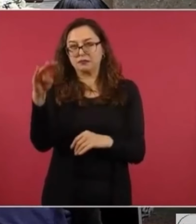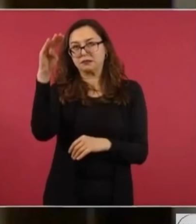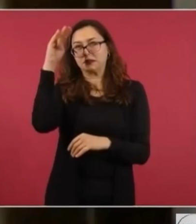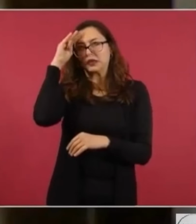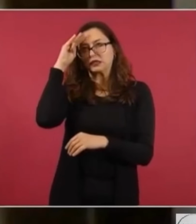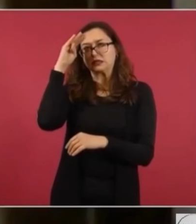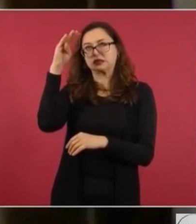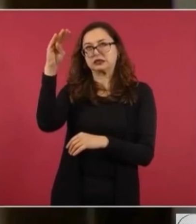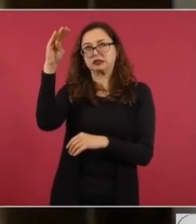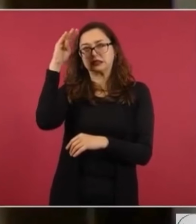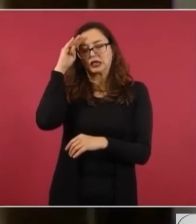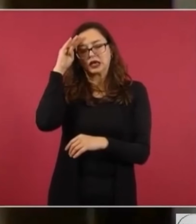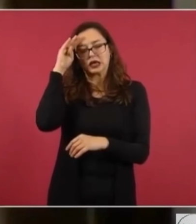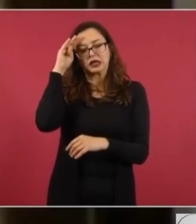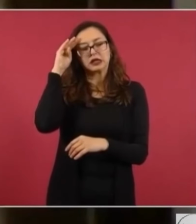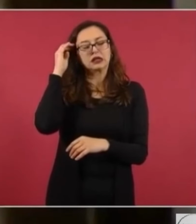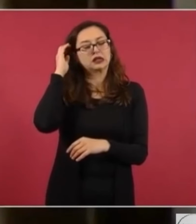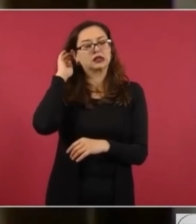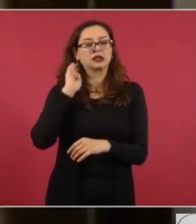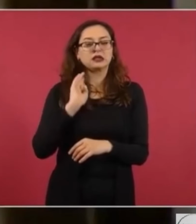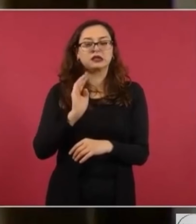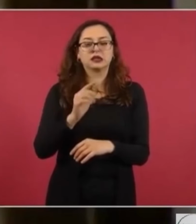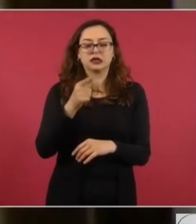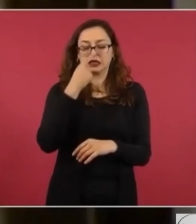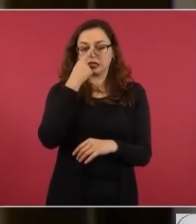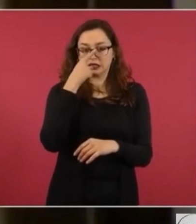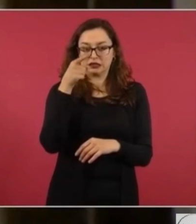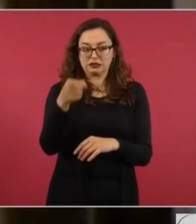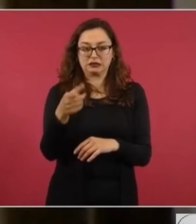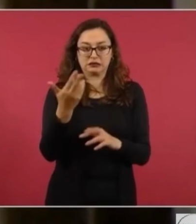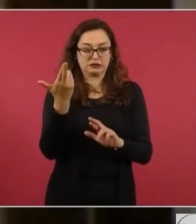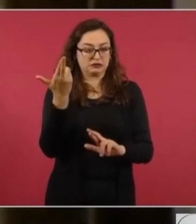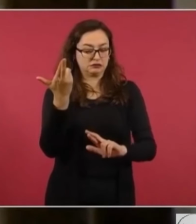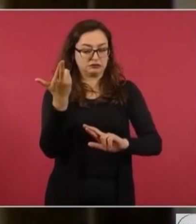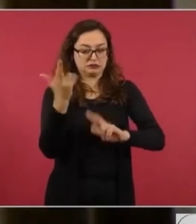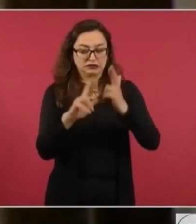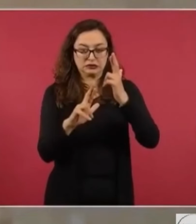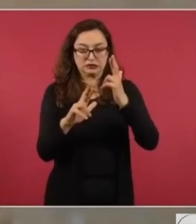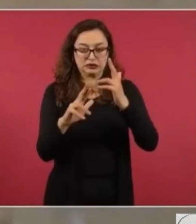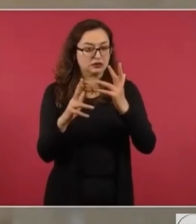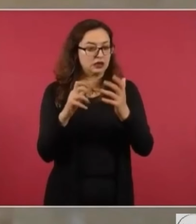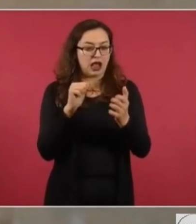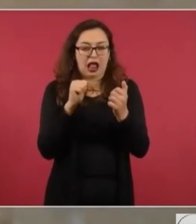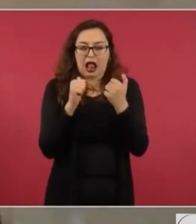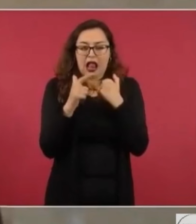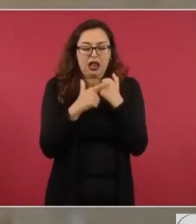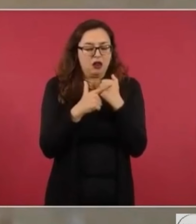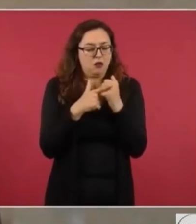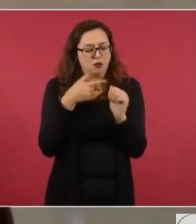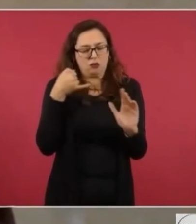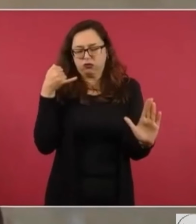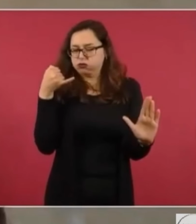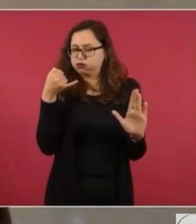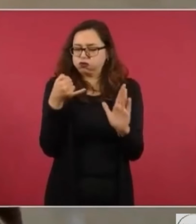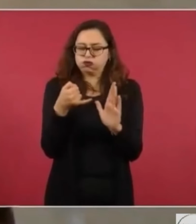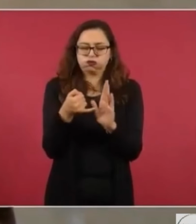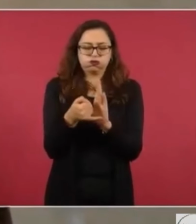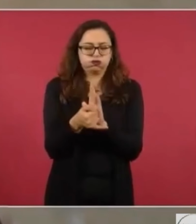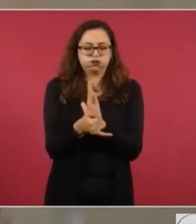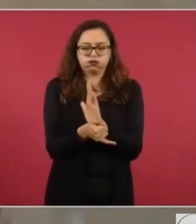dimensión cósmica, en los términos que les compartí hace un momento, y que me atrevería